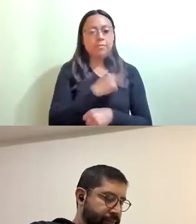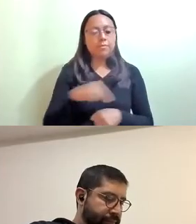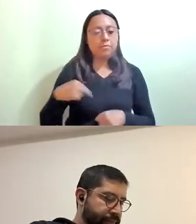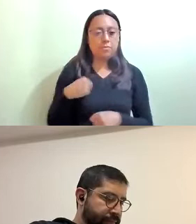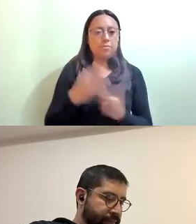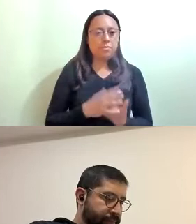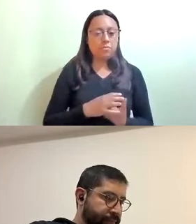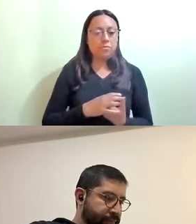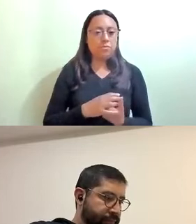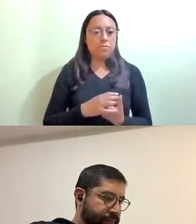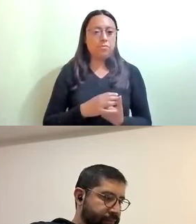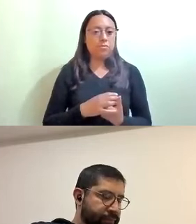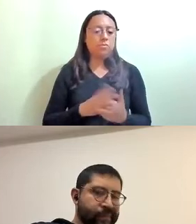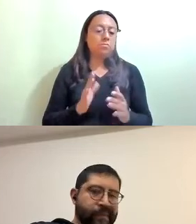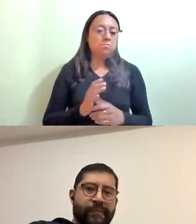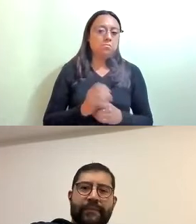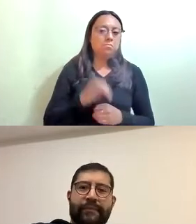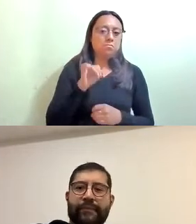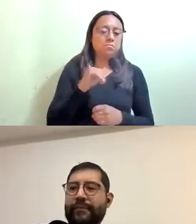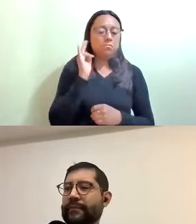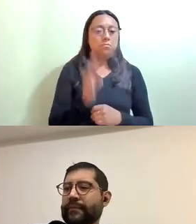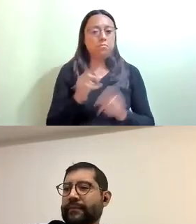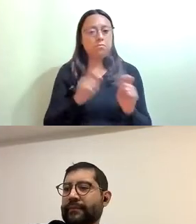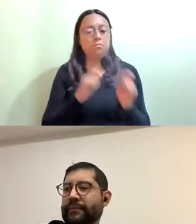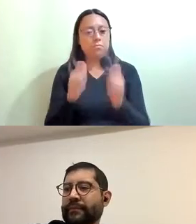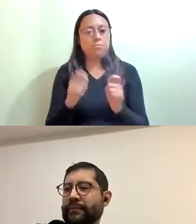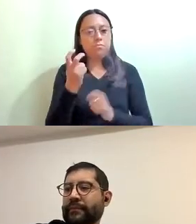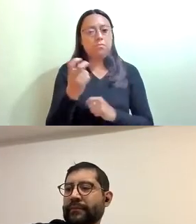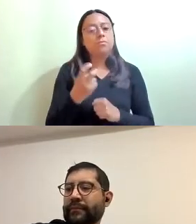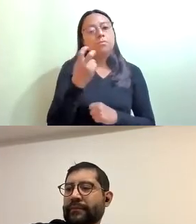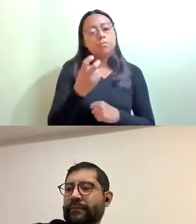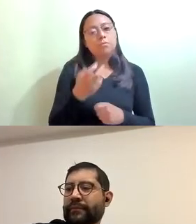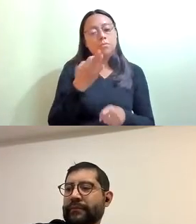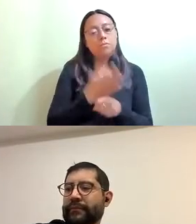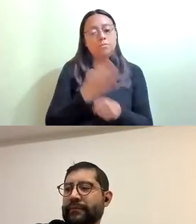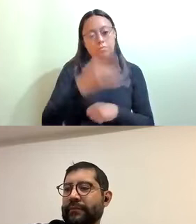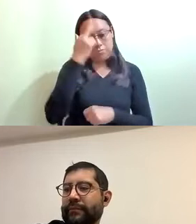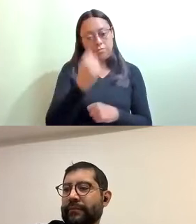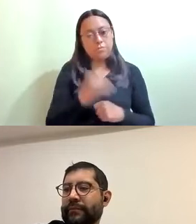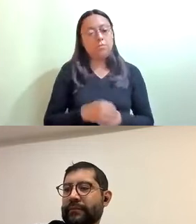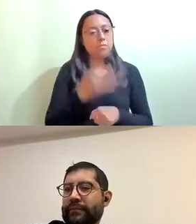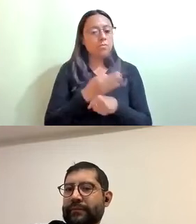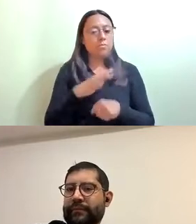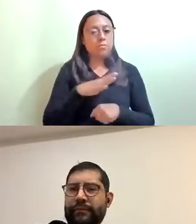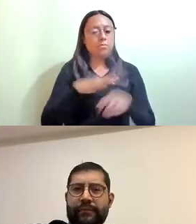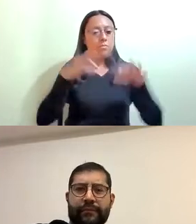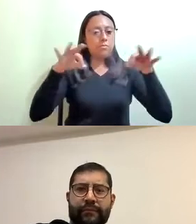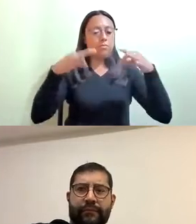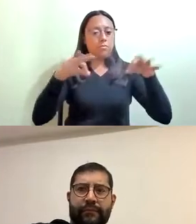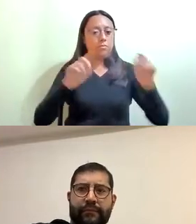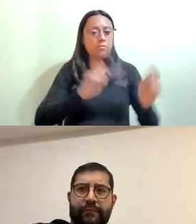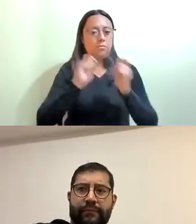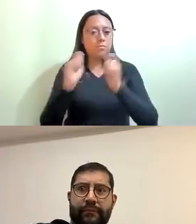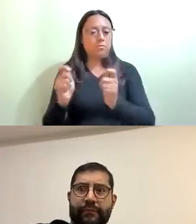está. Entonces, por esa razón, miren, es muy sencillo, presidente, ahí están los oficios del turno de